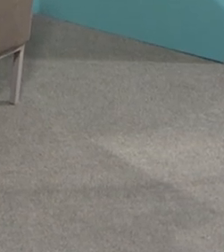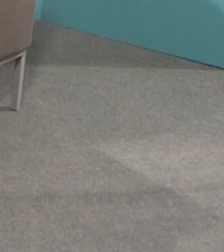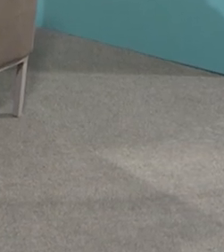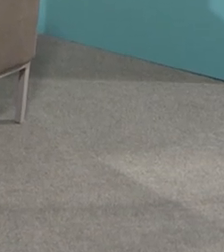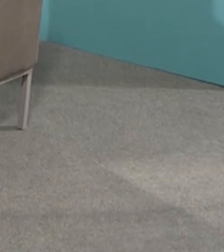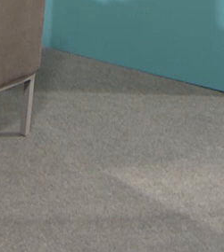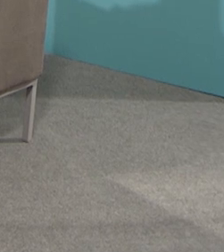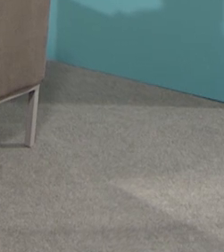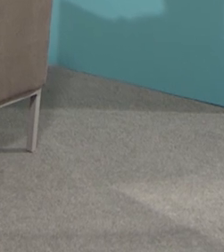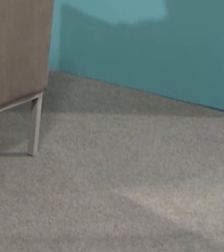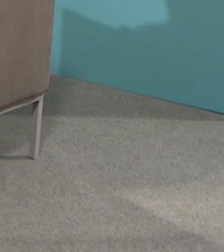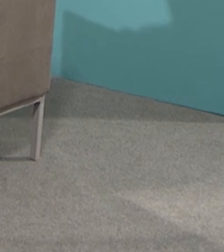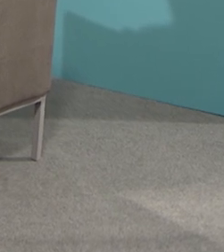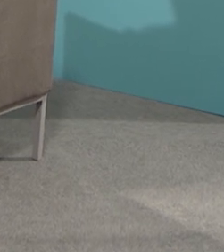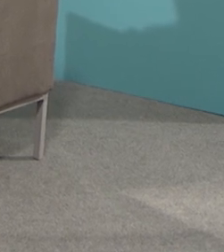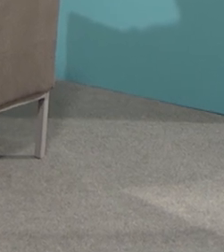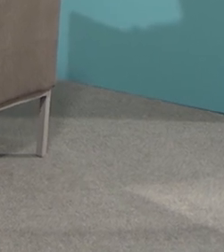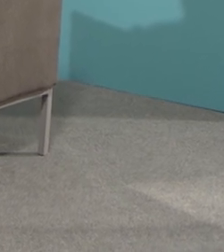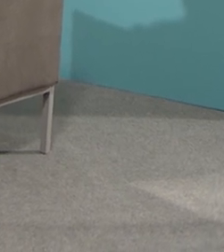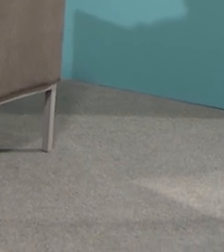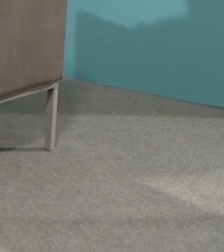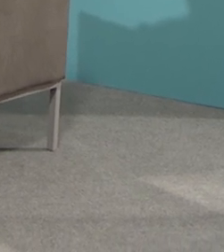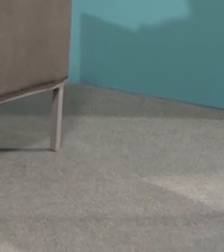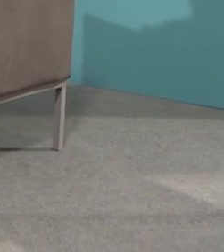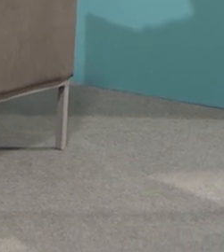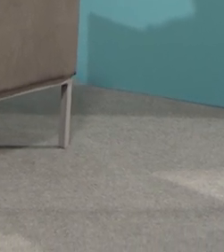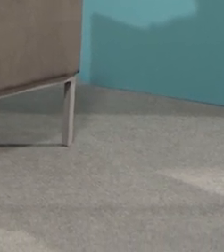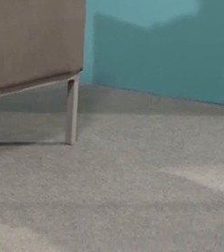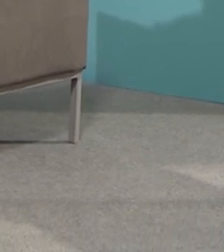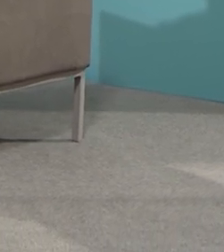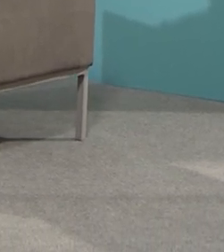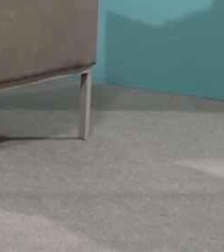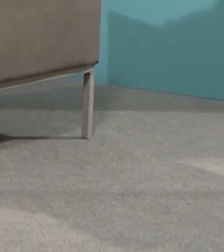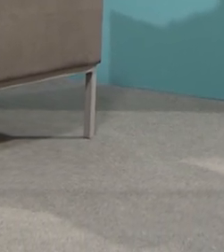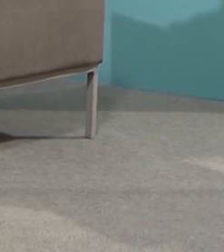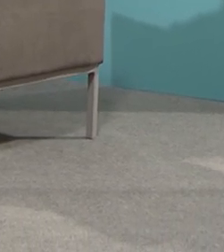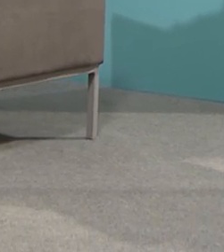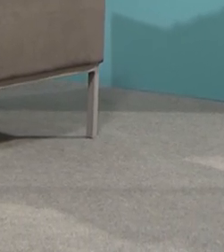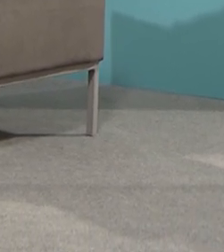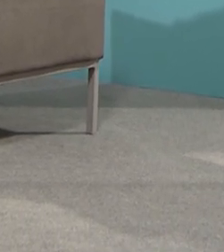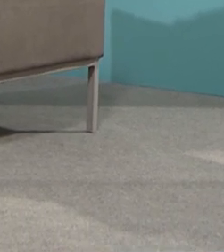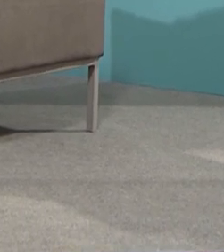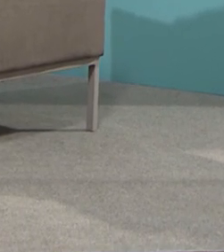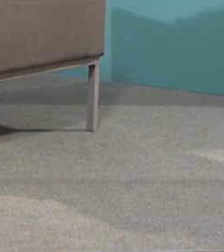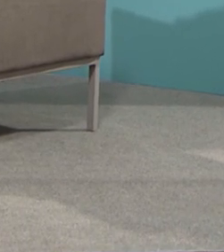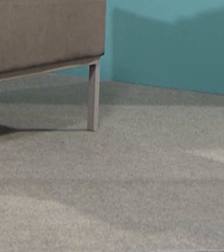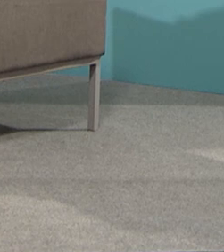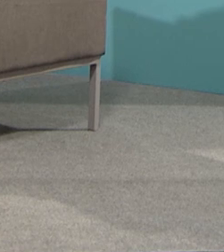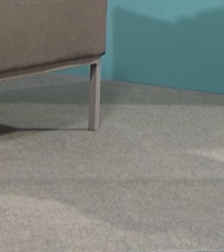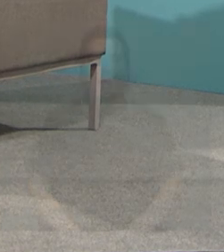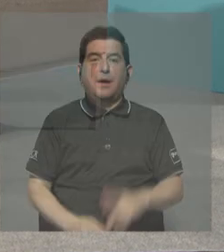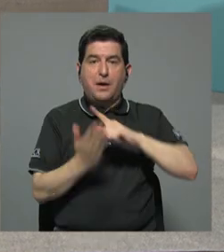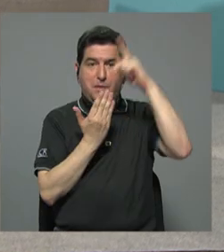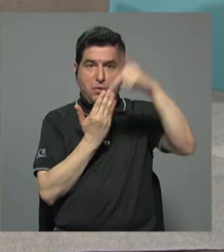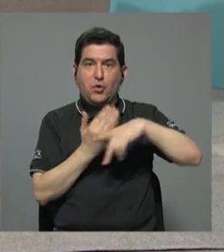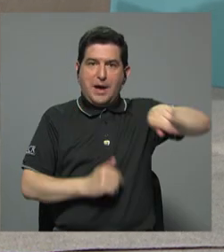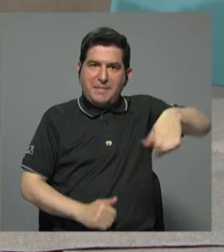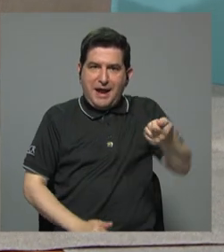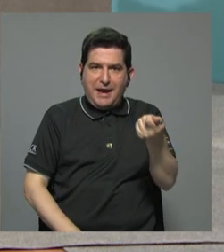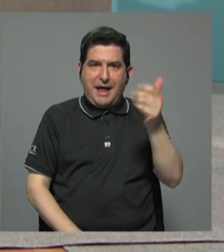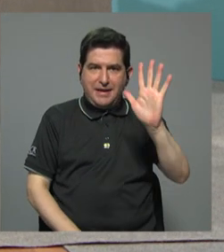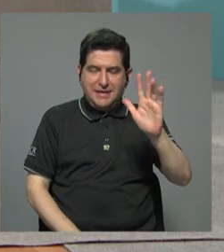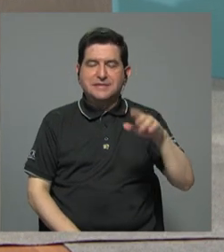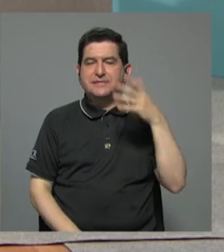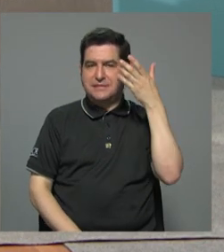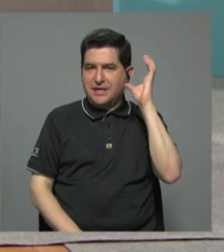muy buenas noches laura martínez les da la bienvenida a costa rica en juego una producción de canal 15 en